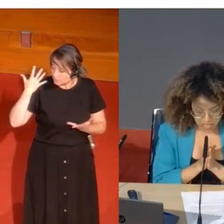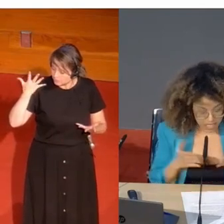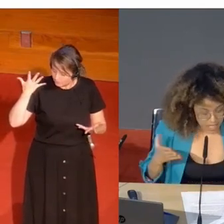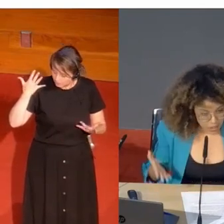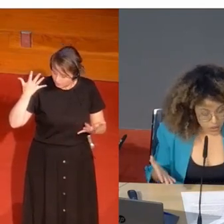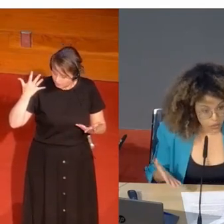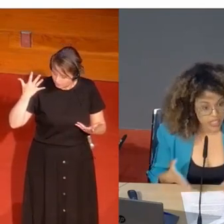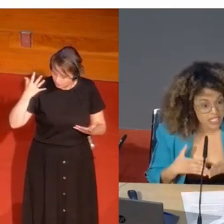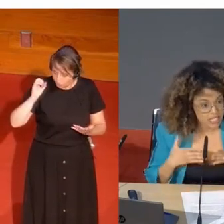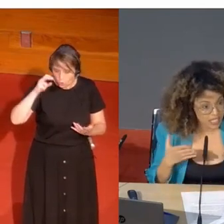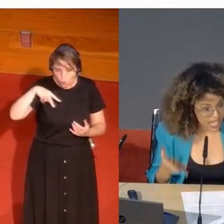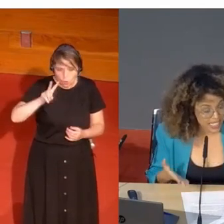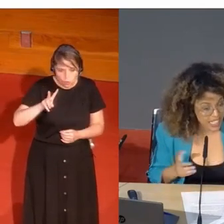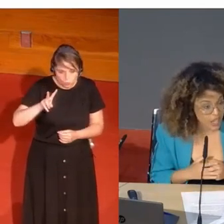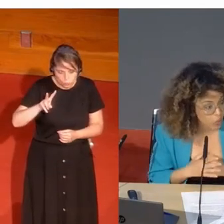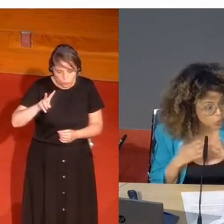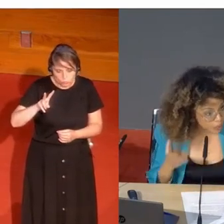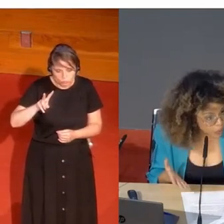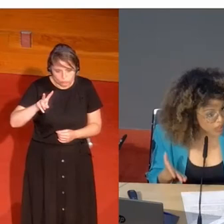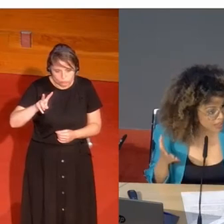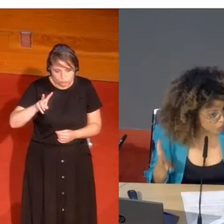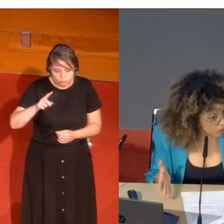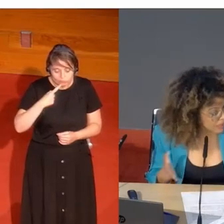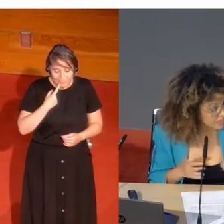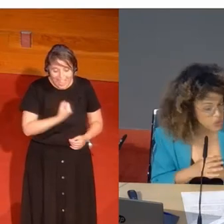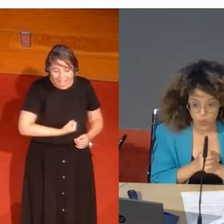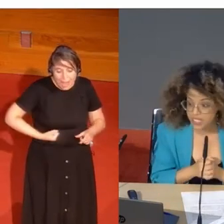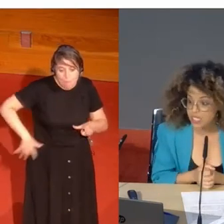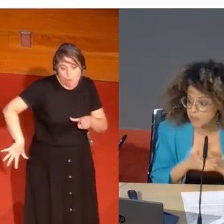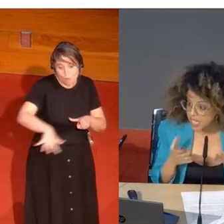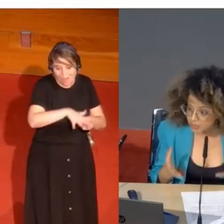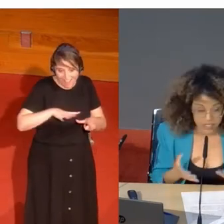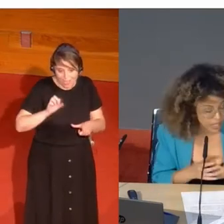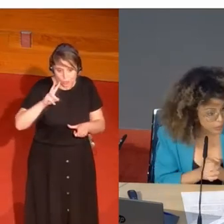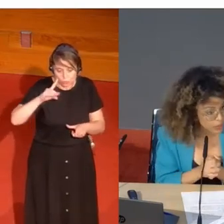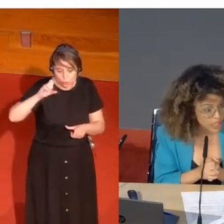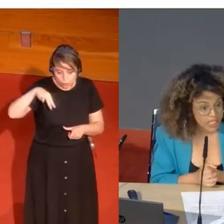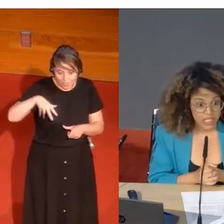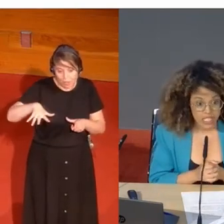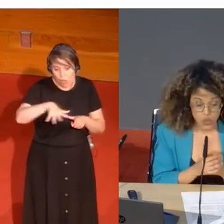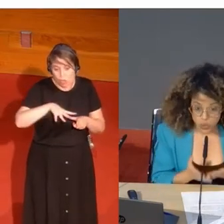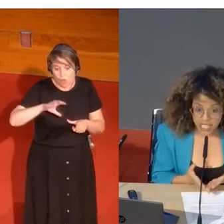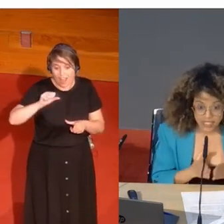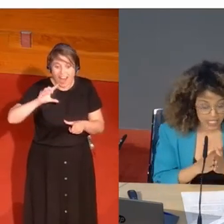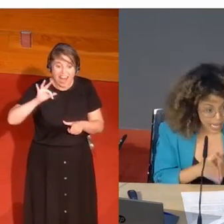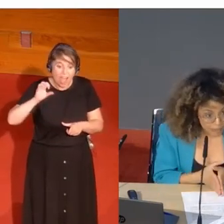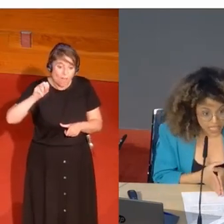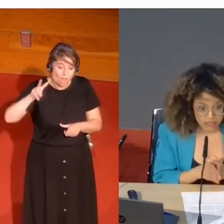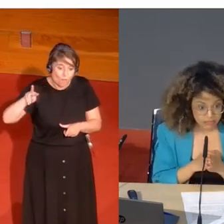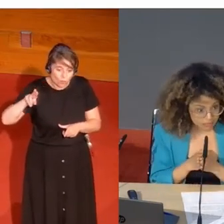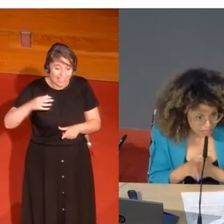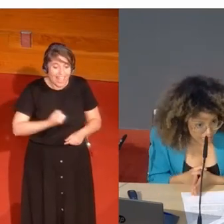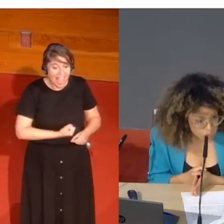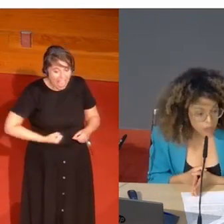eh Naciones Unidas ha declarado una hambruna en una parte de Sudán especialmente en darfur en Sudán el